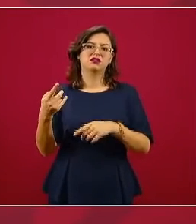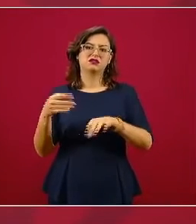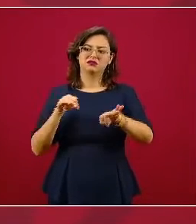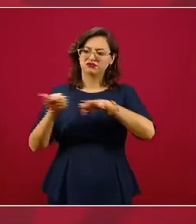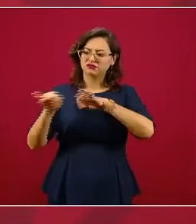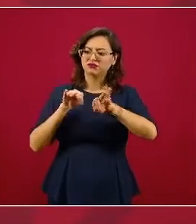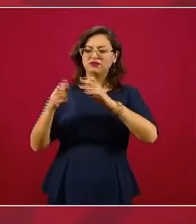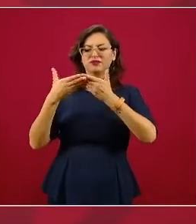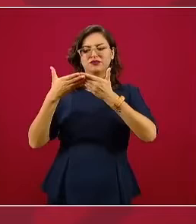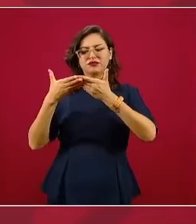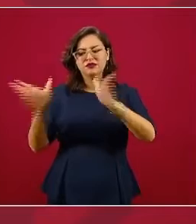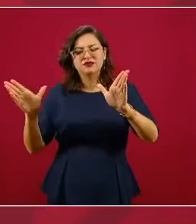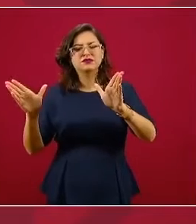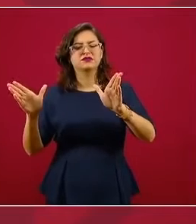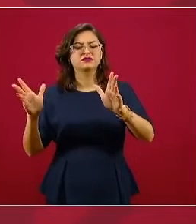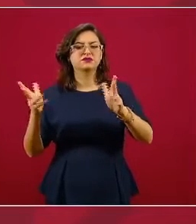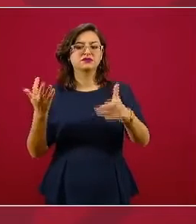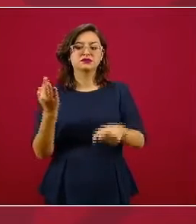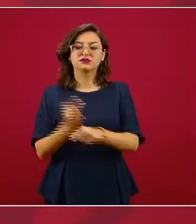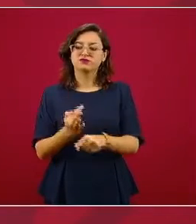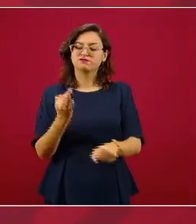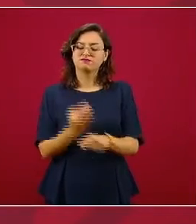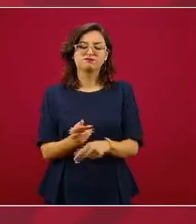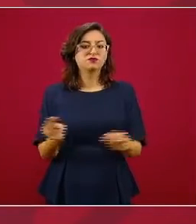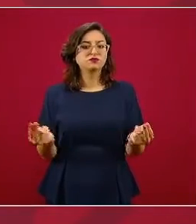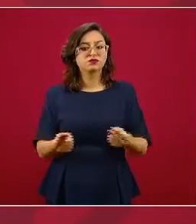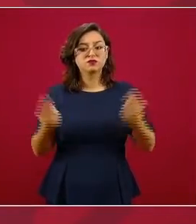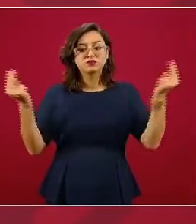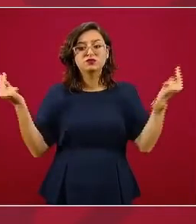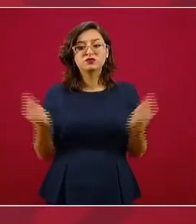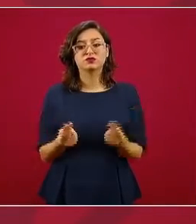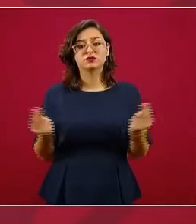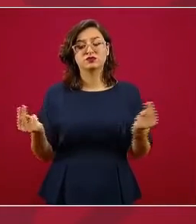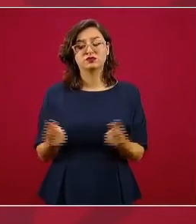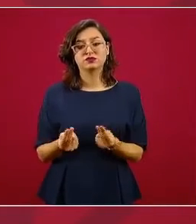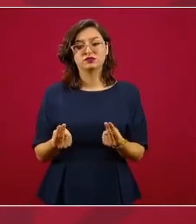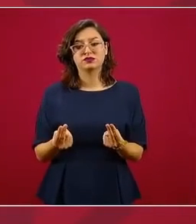en una circunstancia en que se necesita,